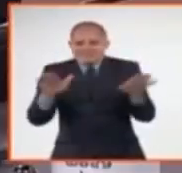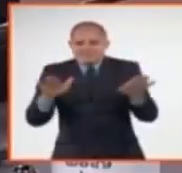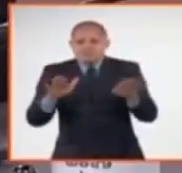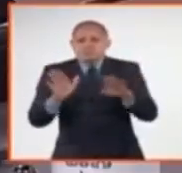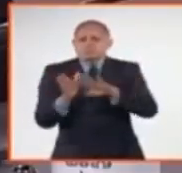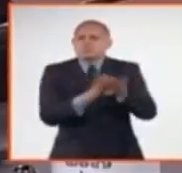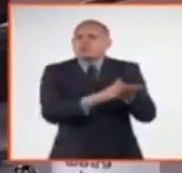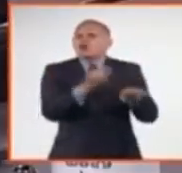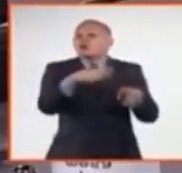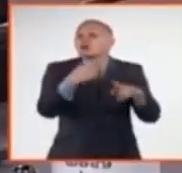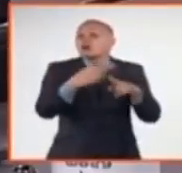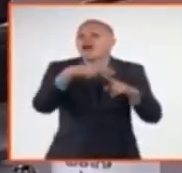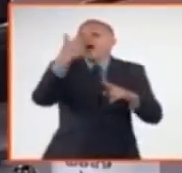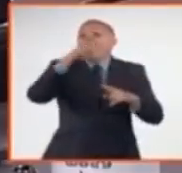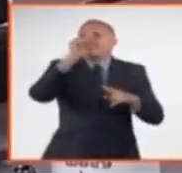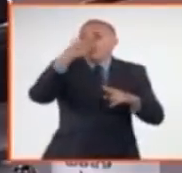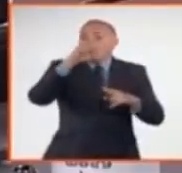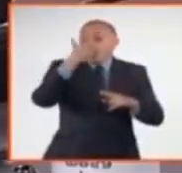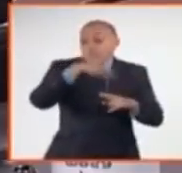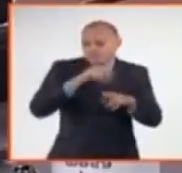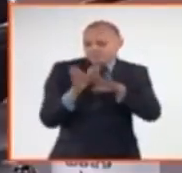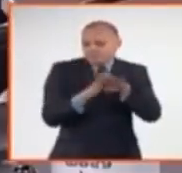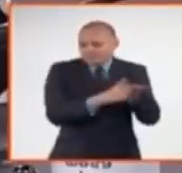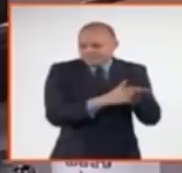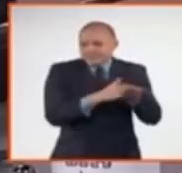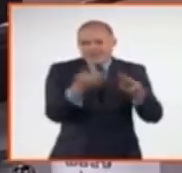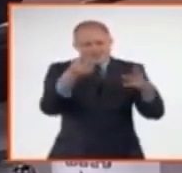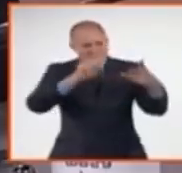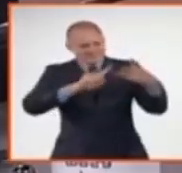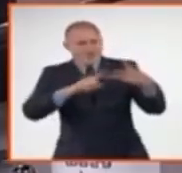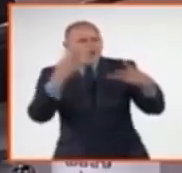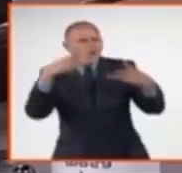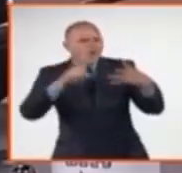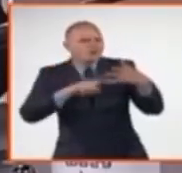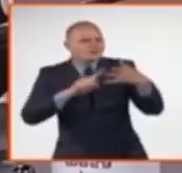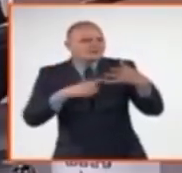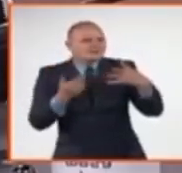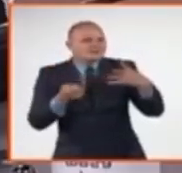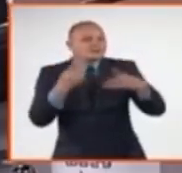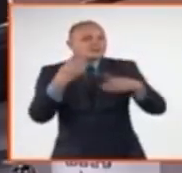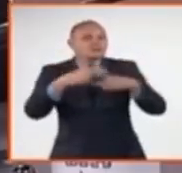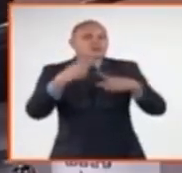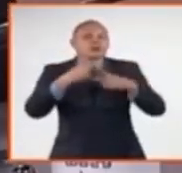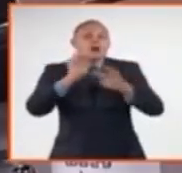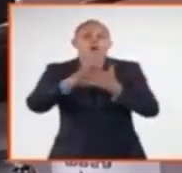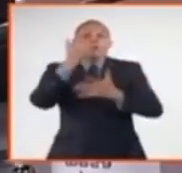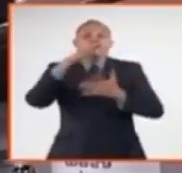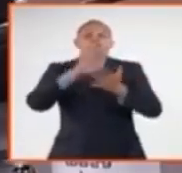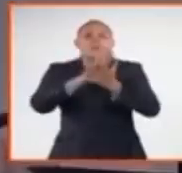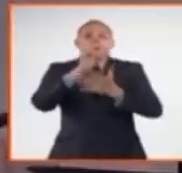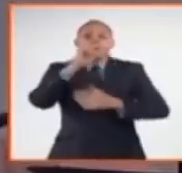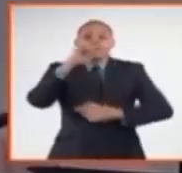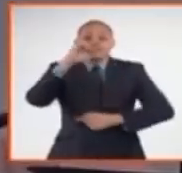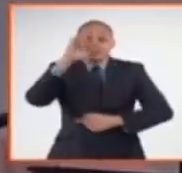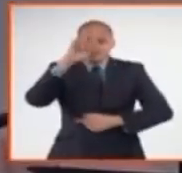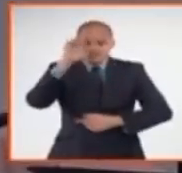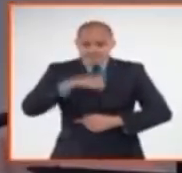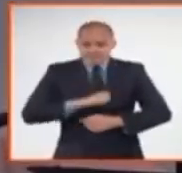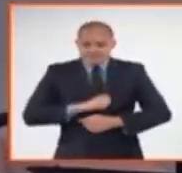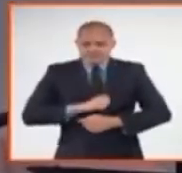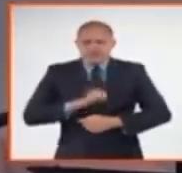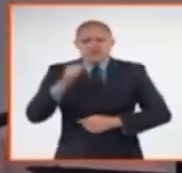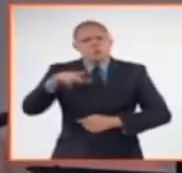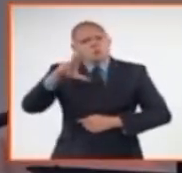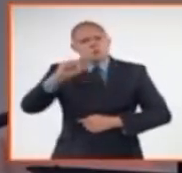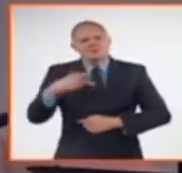en esta mesa redonda con la doctora marta ya la directora general del centro de ingeniería genética y biotecnología de la